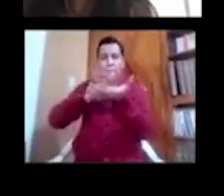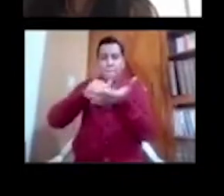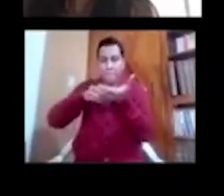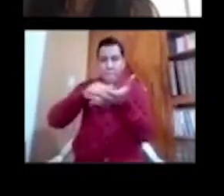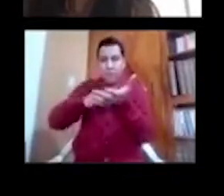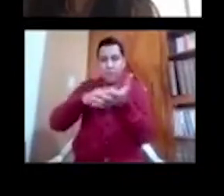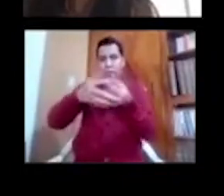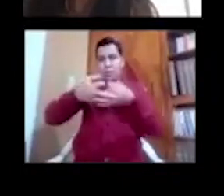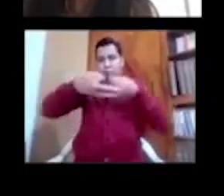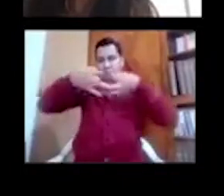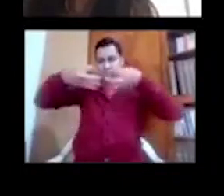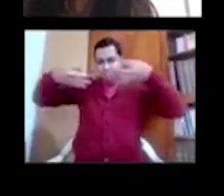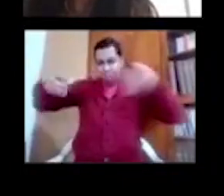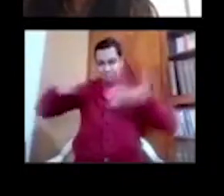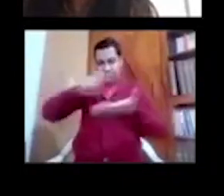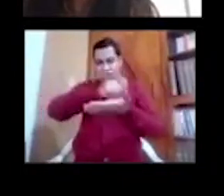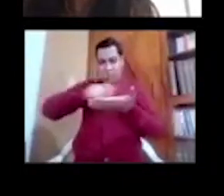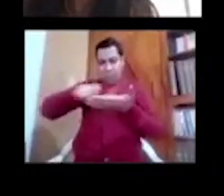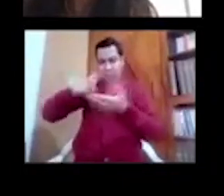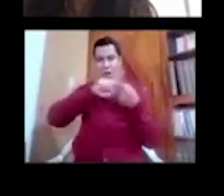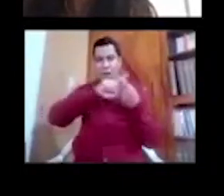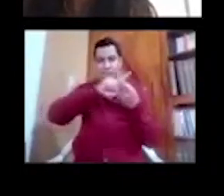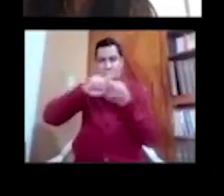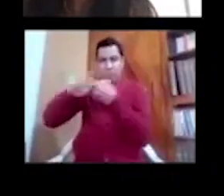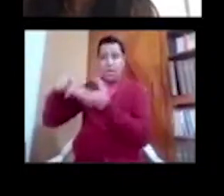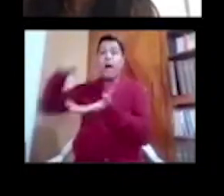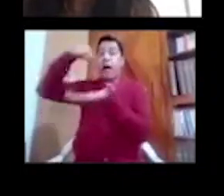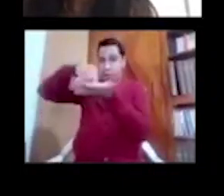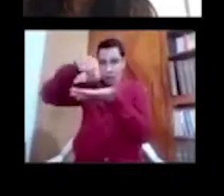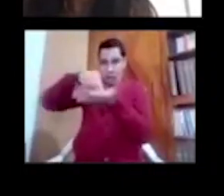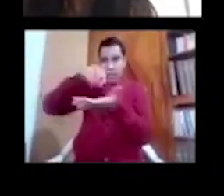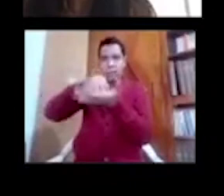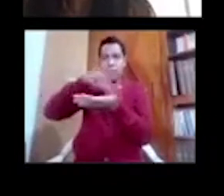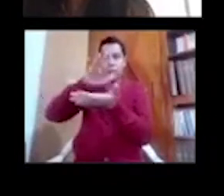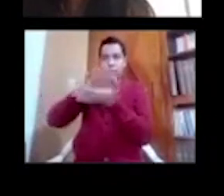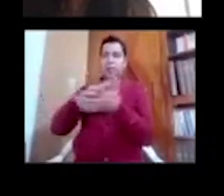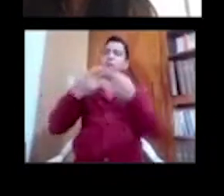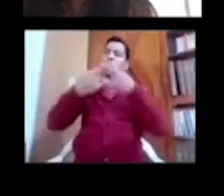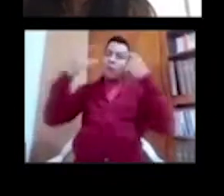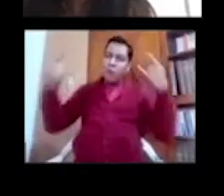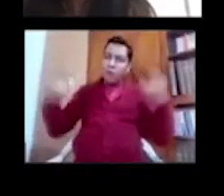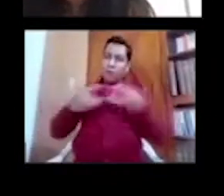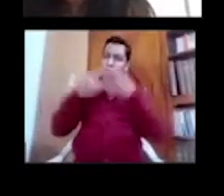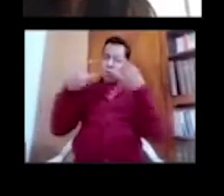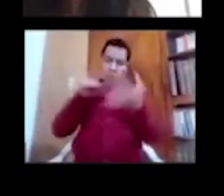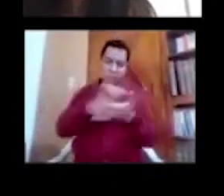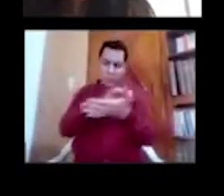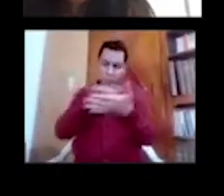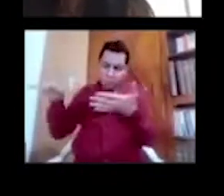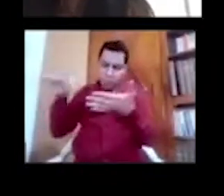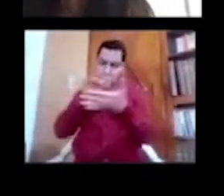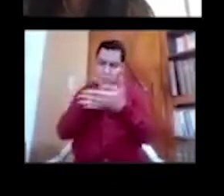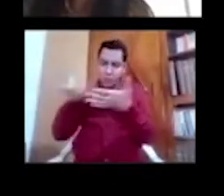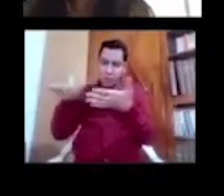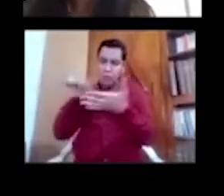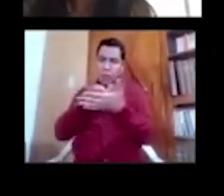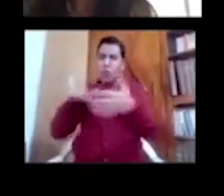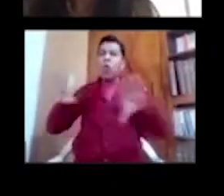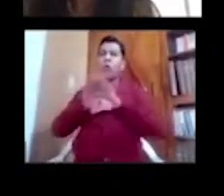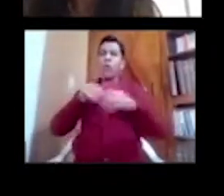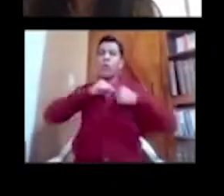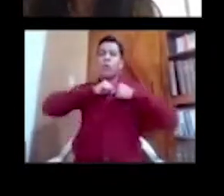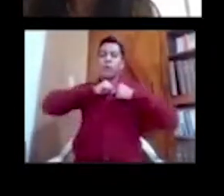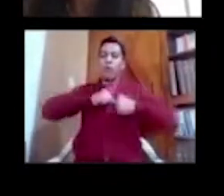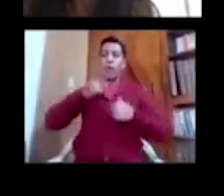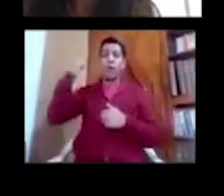antiguos, están los relatos de cómo van planeándose los linajes gobernantes, cómo